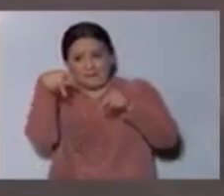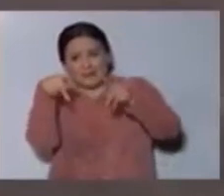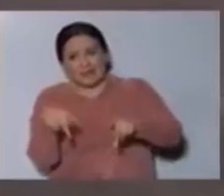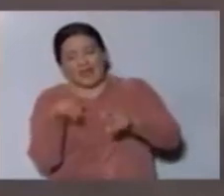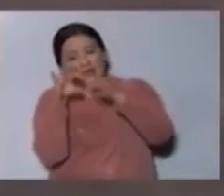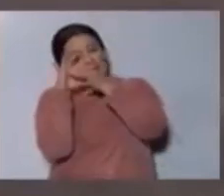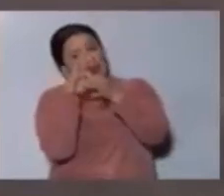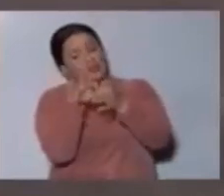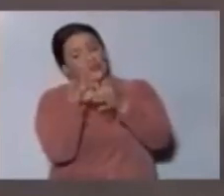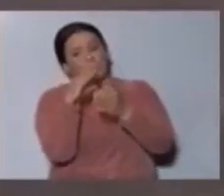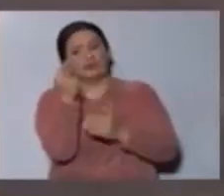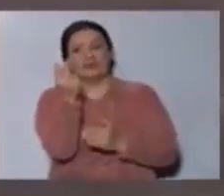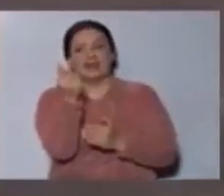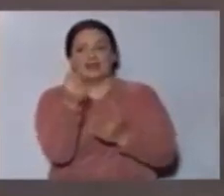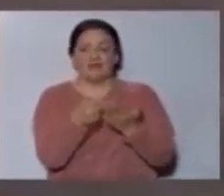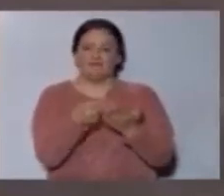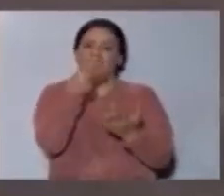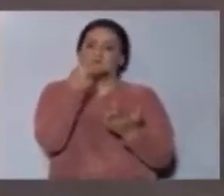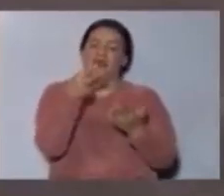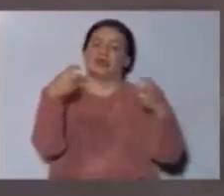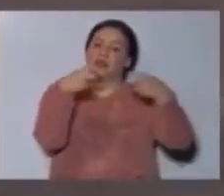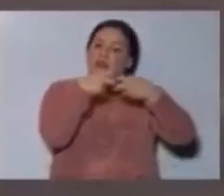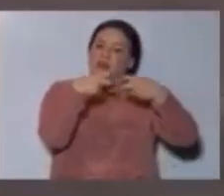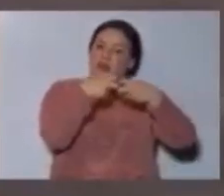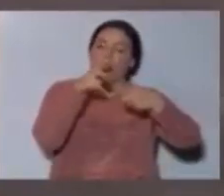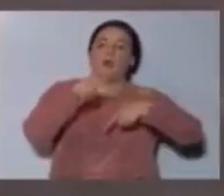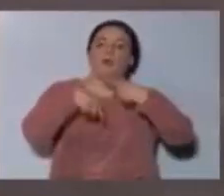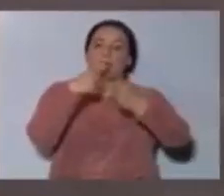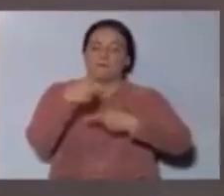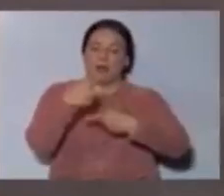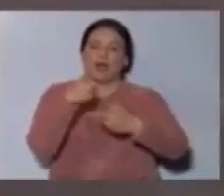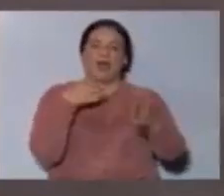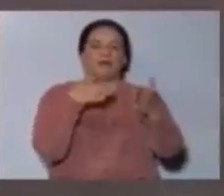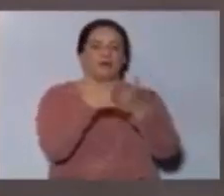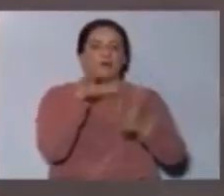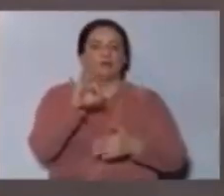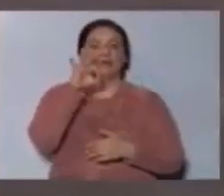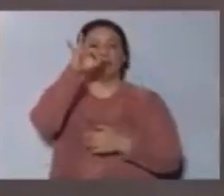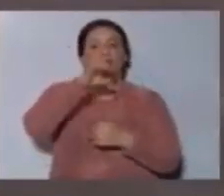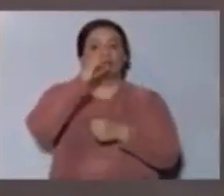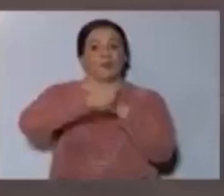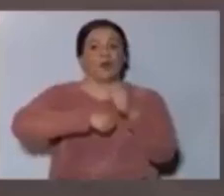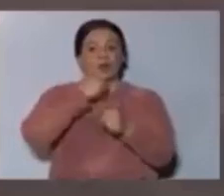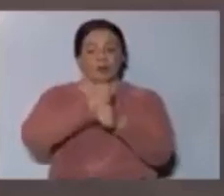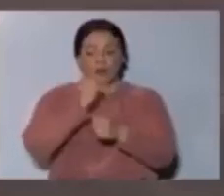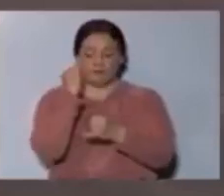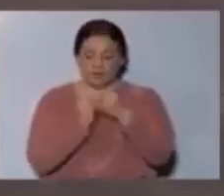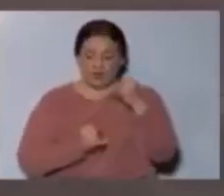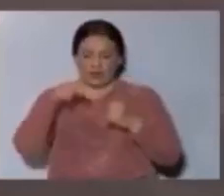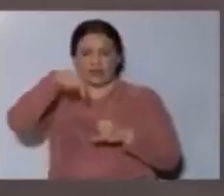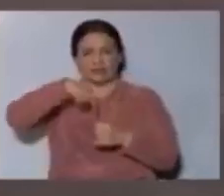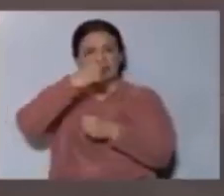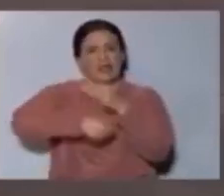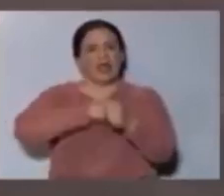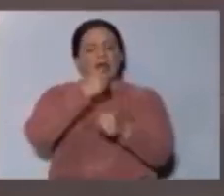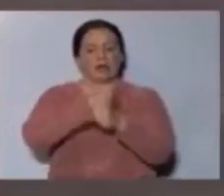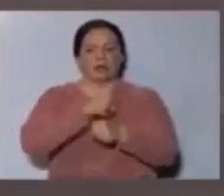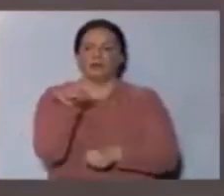tarifas eléctricas van a repercutir el próximo año y finalizando este año.